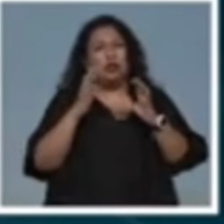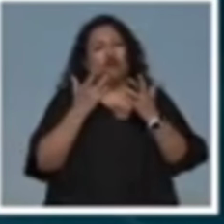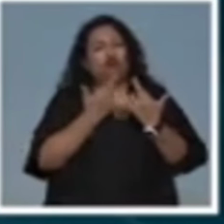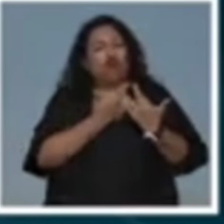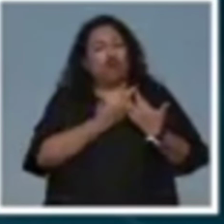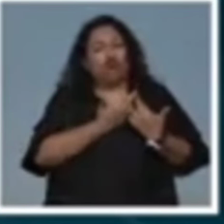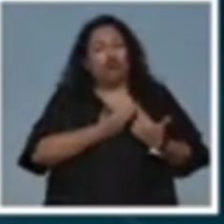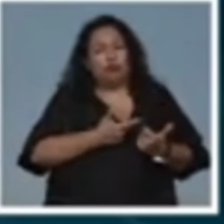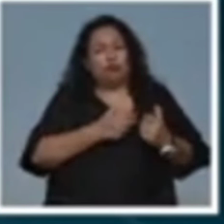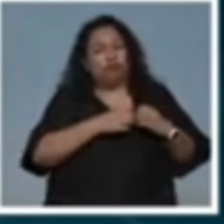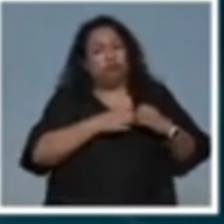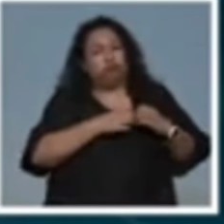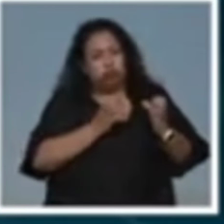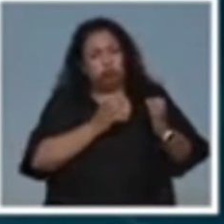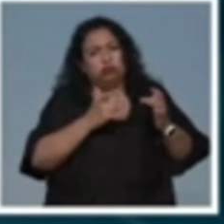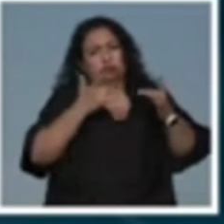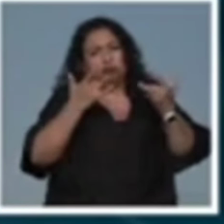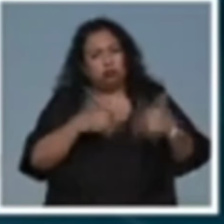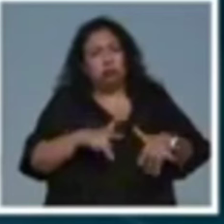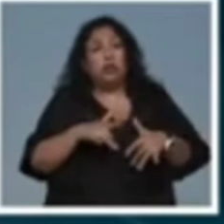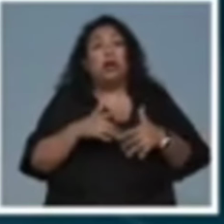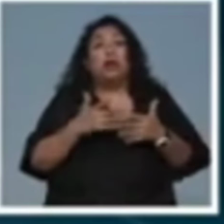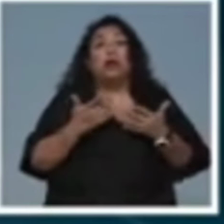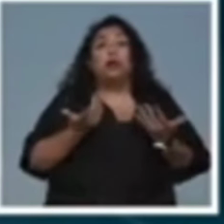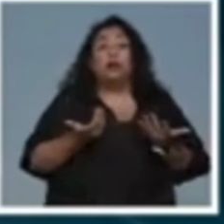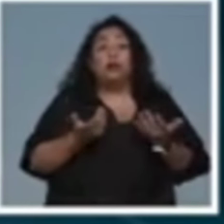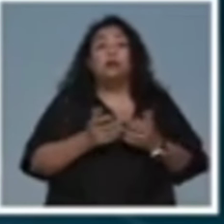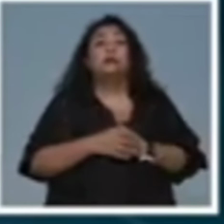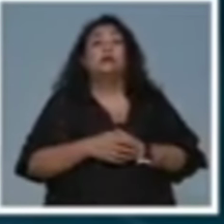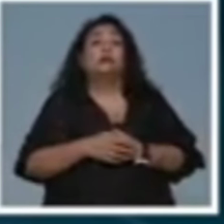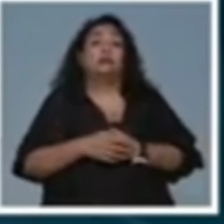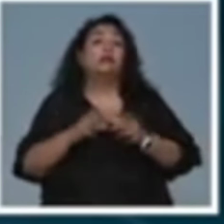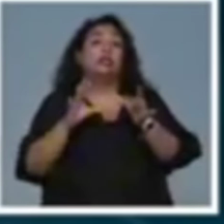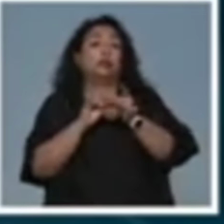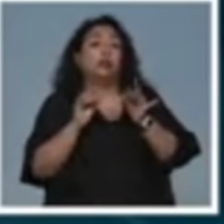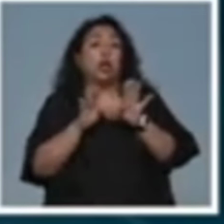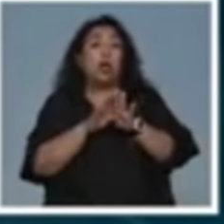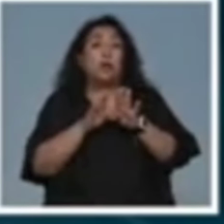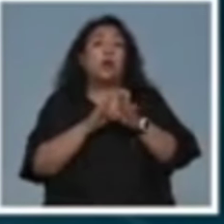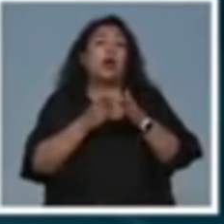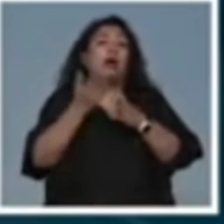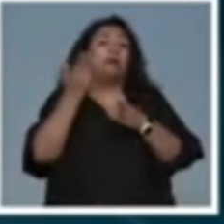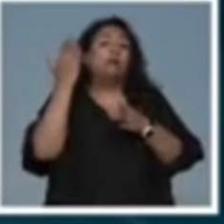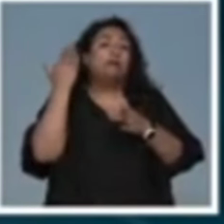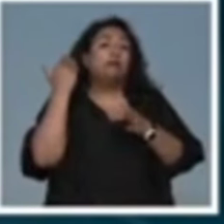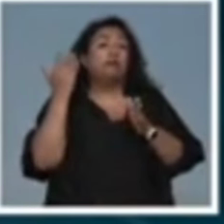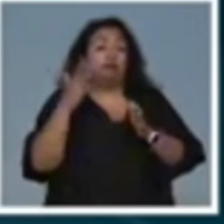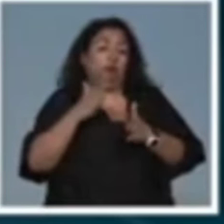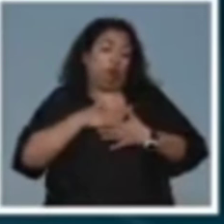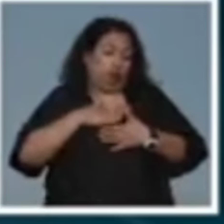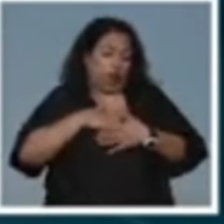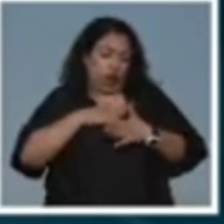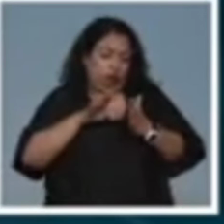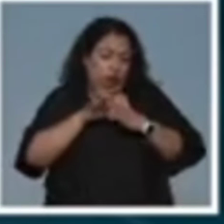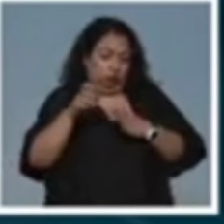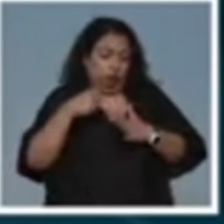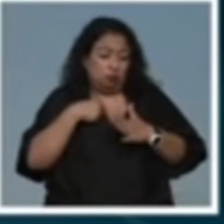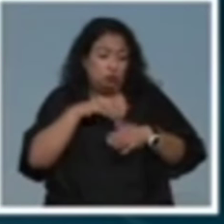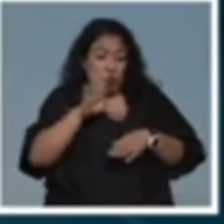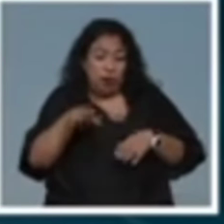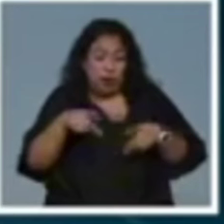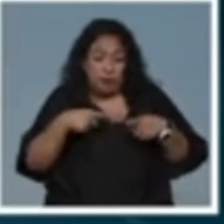desamor, es una pieza de dolor que habla pues de cómo cuando alguien en lo personal, cuando pierdes a un